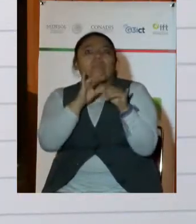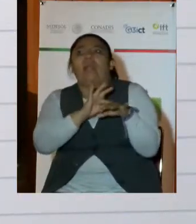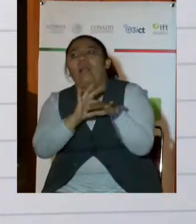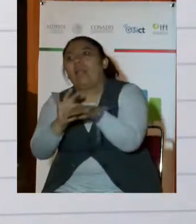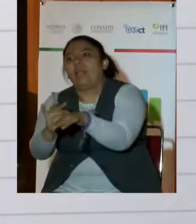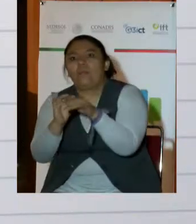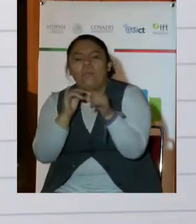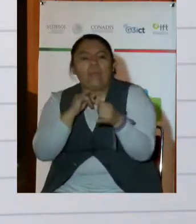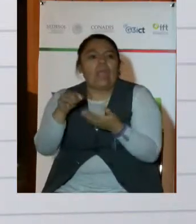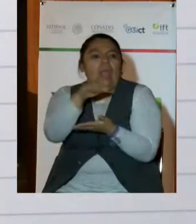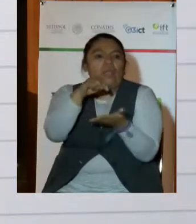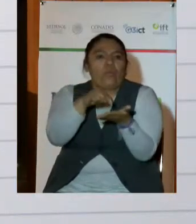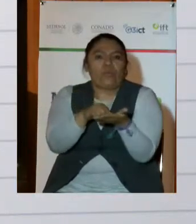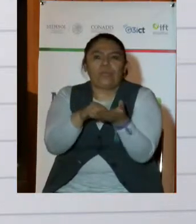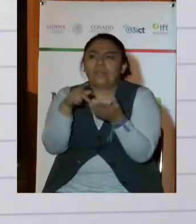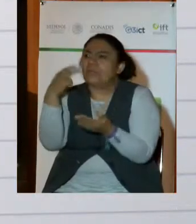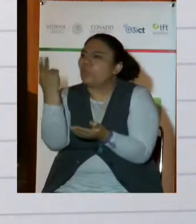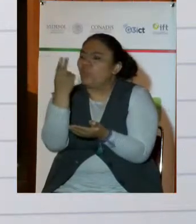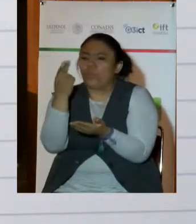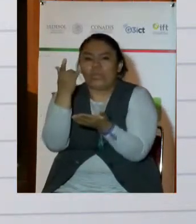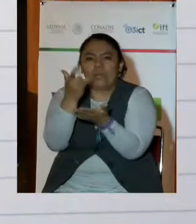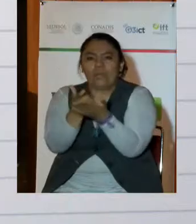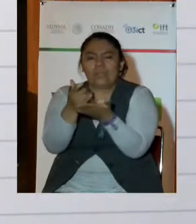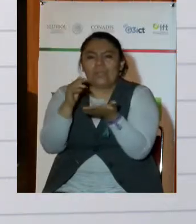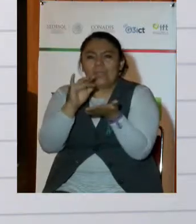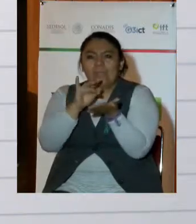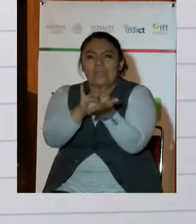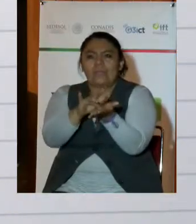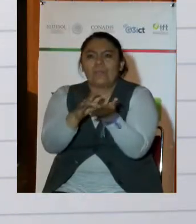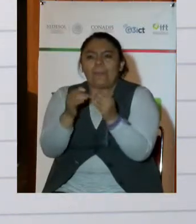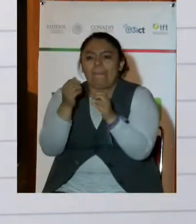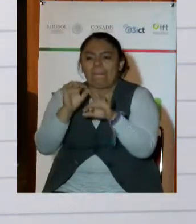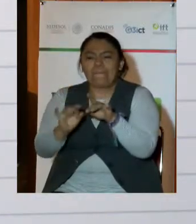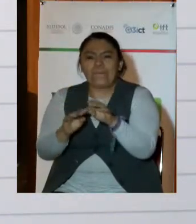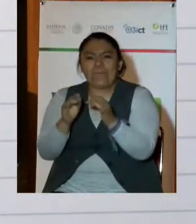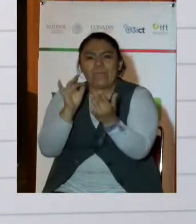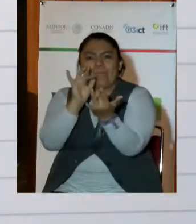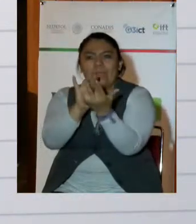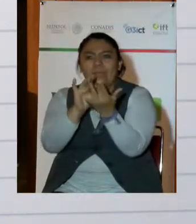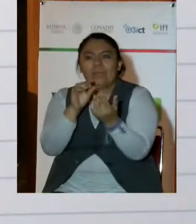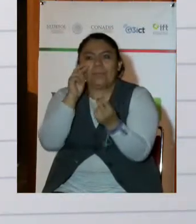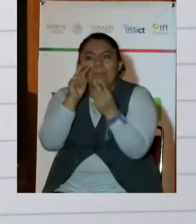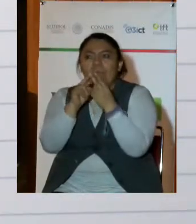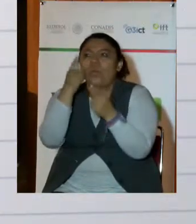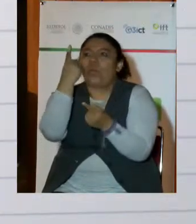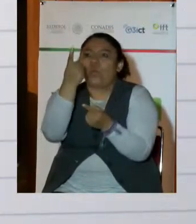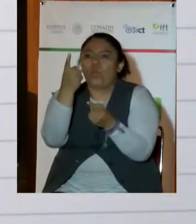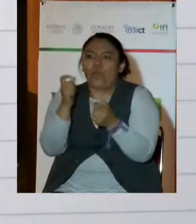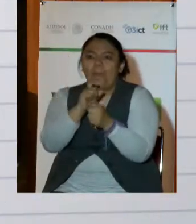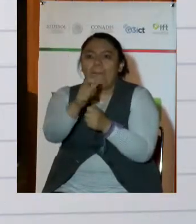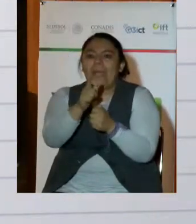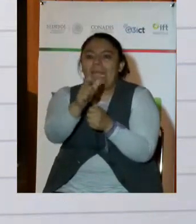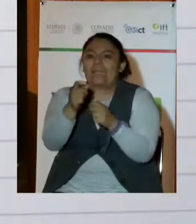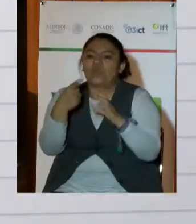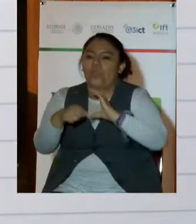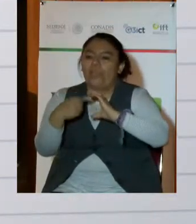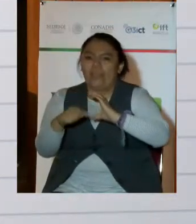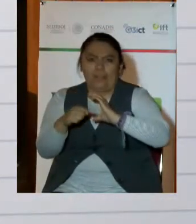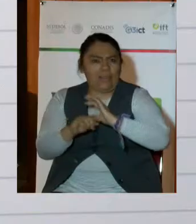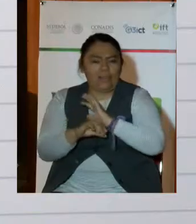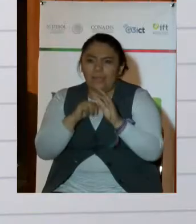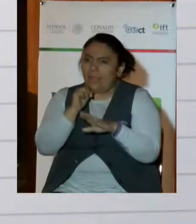que es por Skype, puede en todo momento conectarse con su centro de relevo y poder comunicar al exterior. Entonces, en ese sentido es interesante,